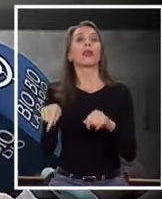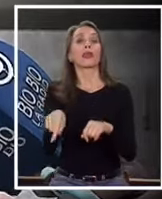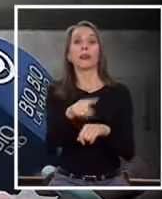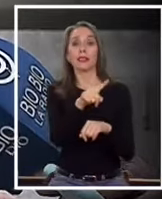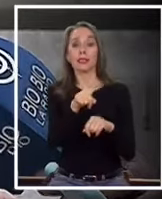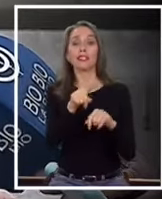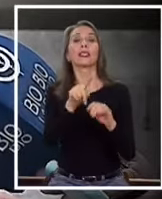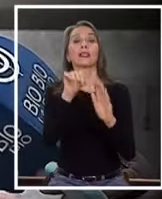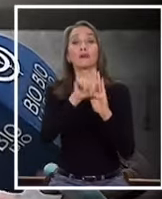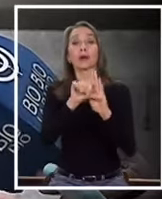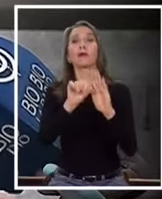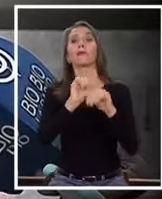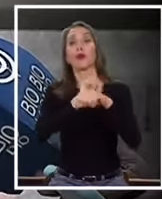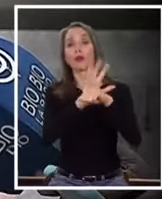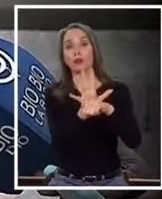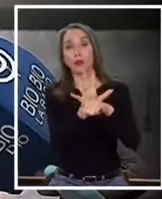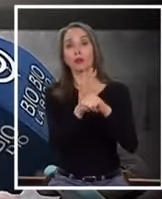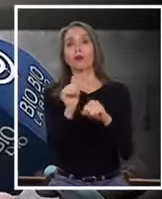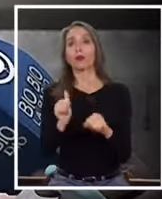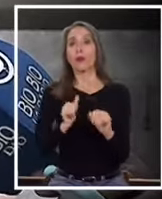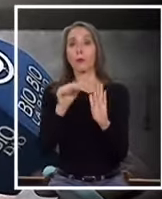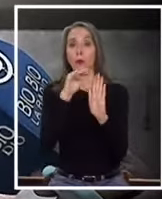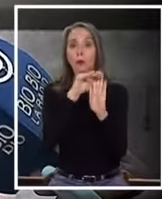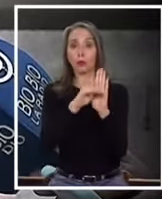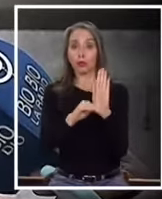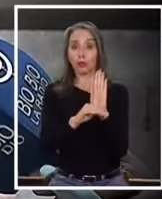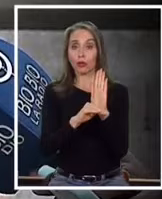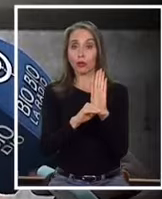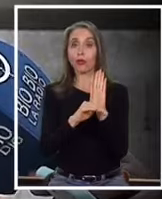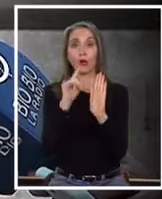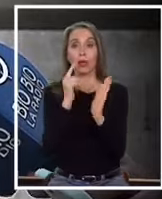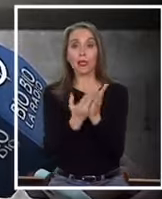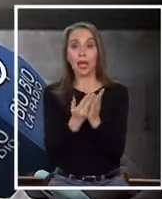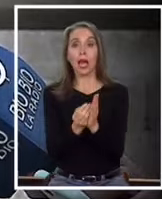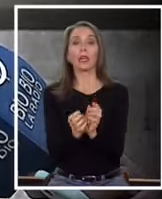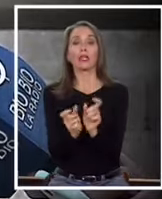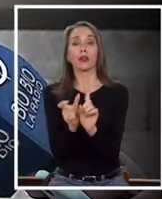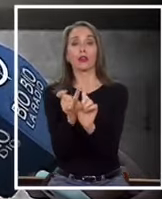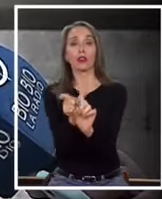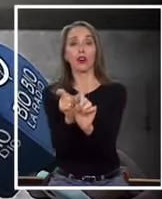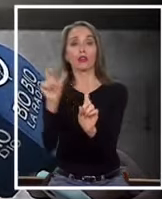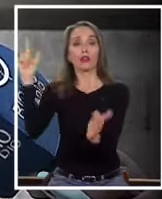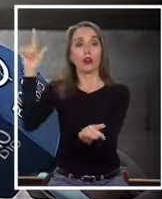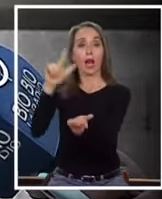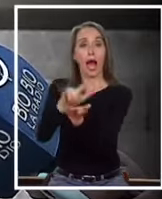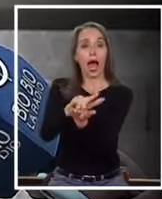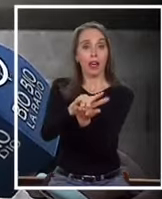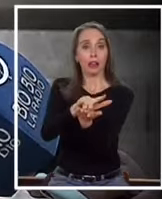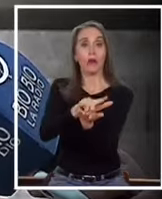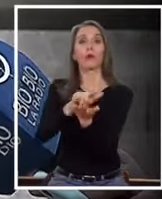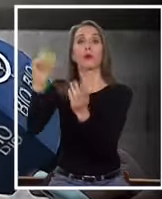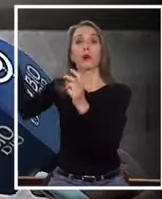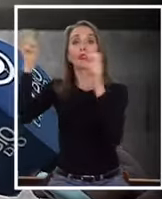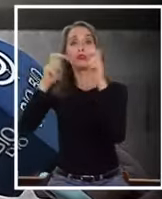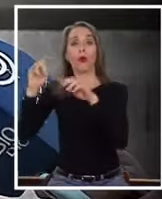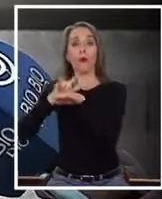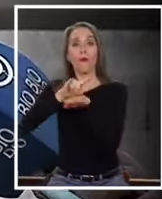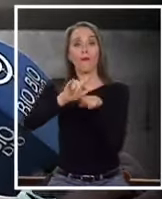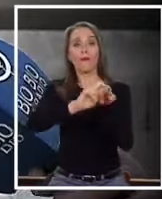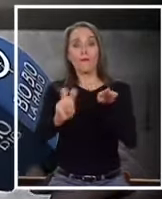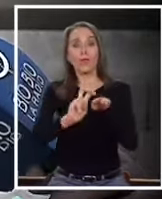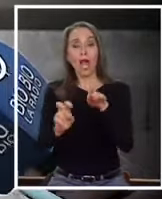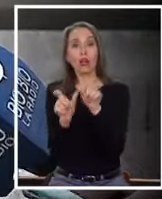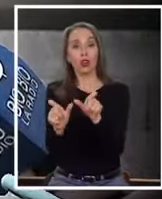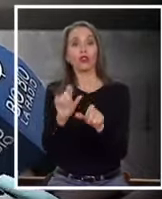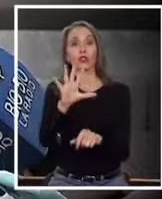que tener de acuerdo al protocolo estricto que tenemos de la vigilancia aeropuerto, vigilancia de viajero. Estuvo